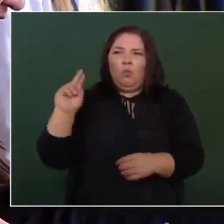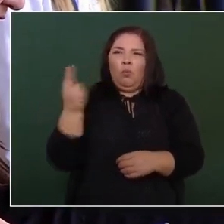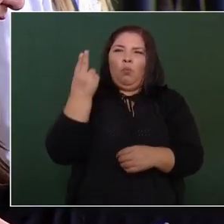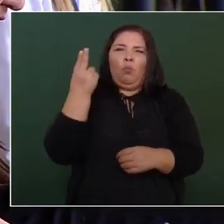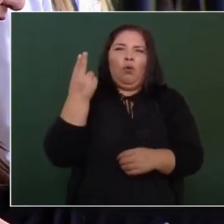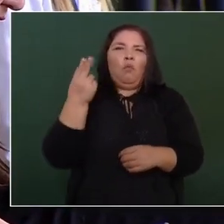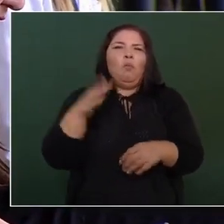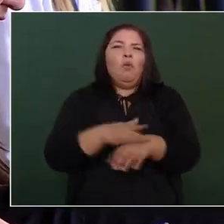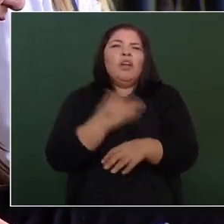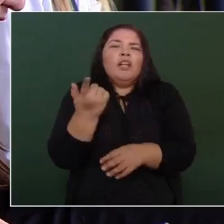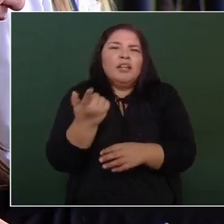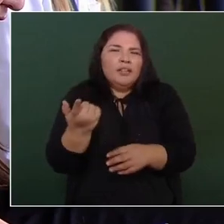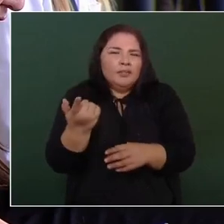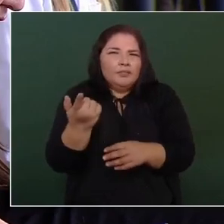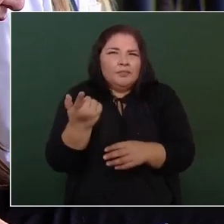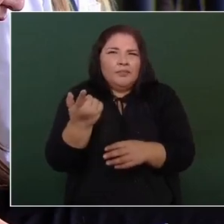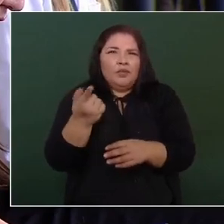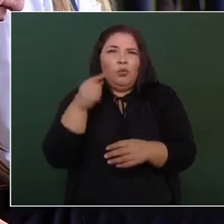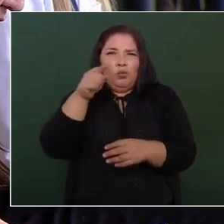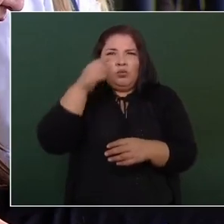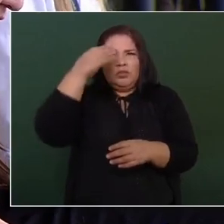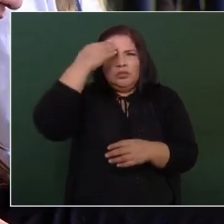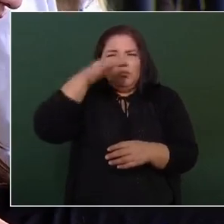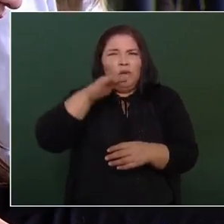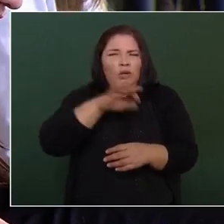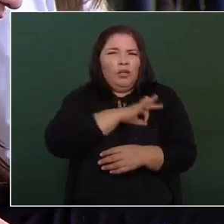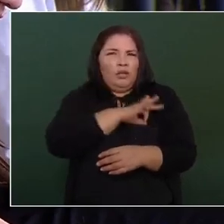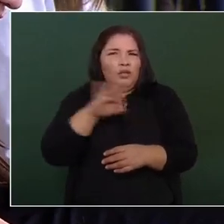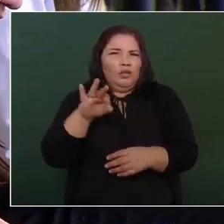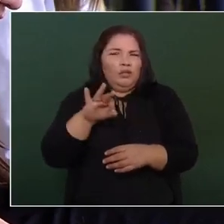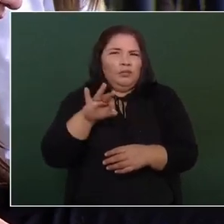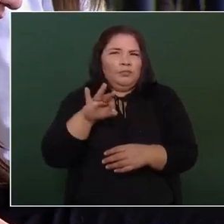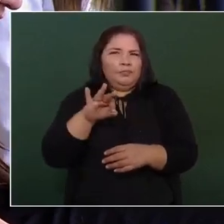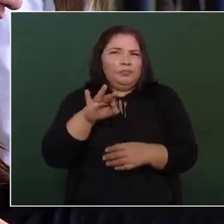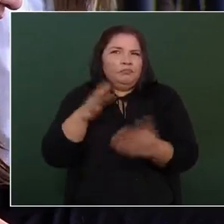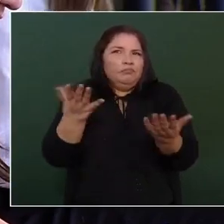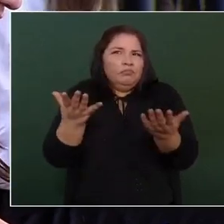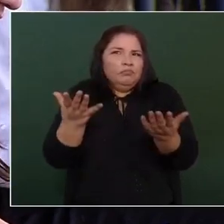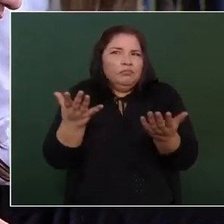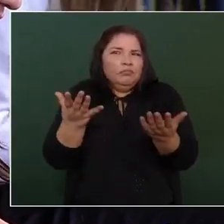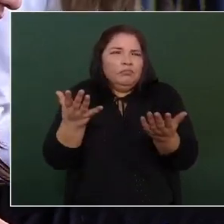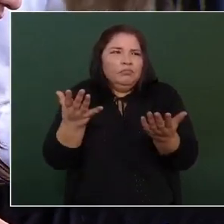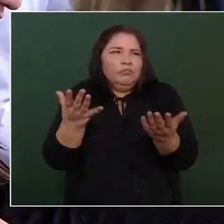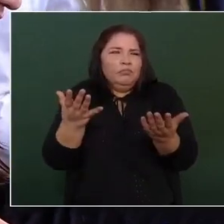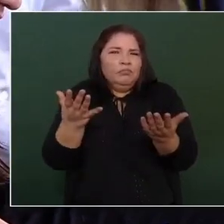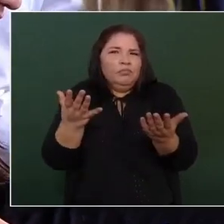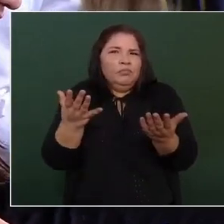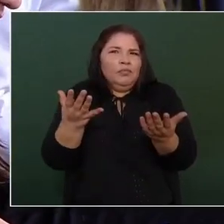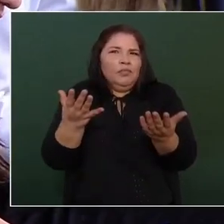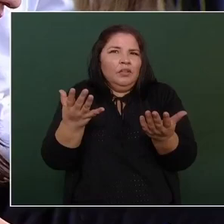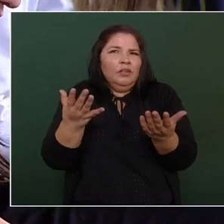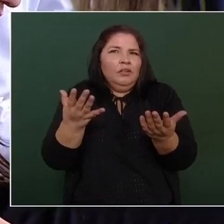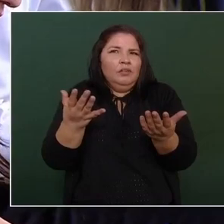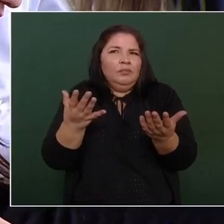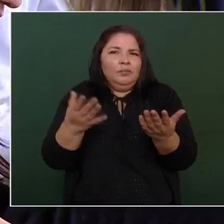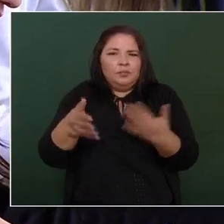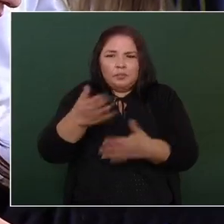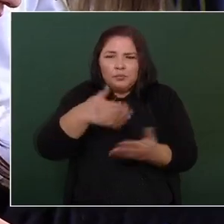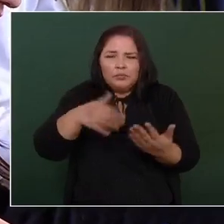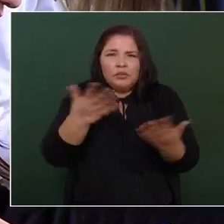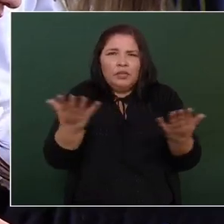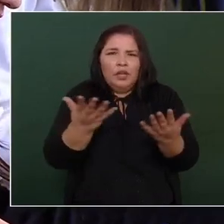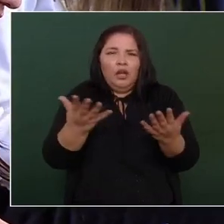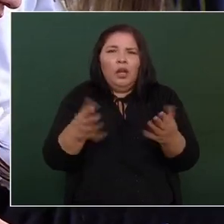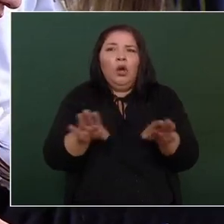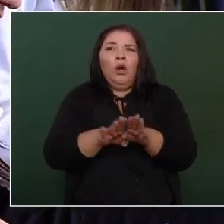qué hacen de esa manera las cosas? Si usted pudiera, no sé, un poquito de todo esto, no